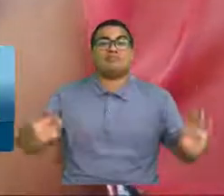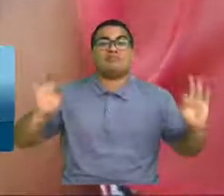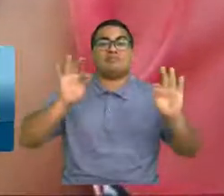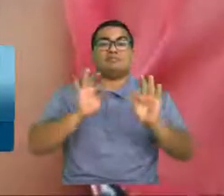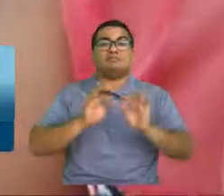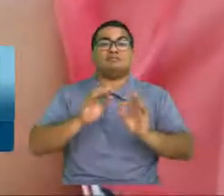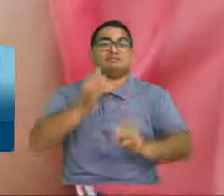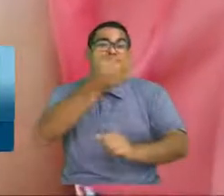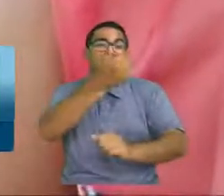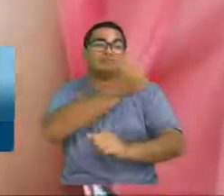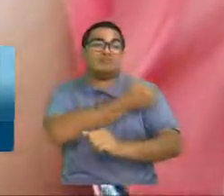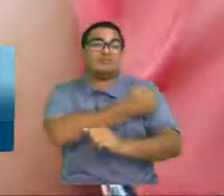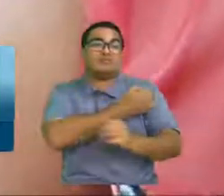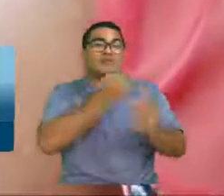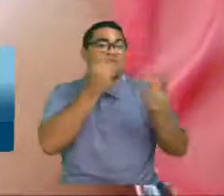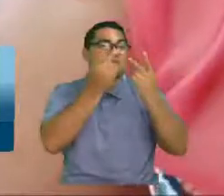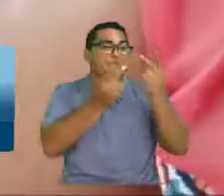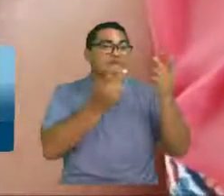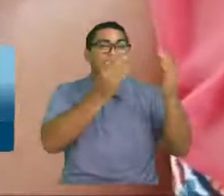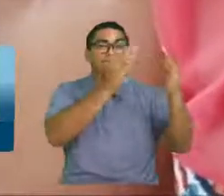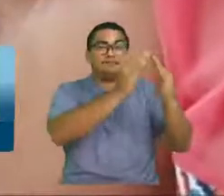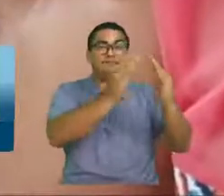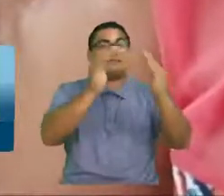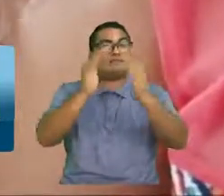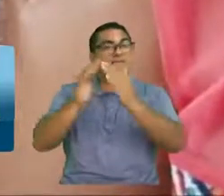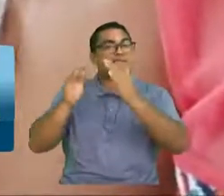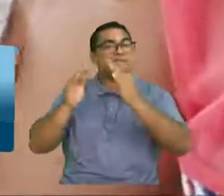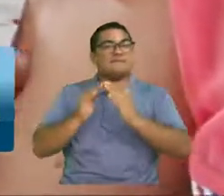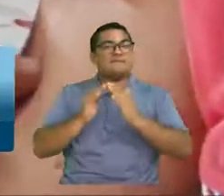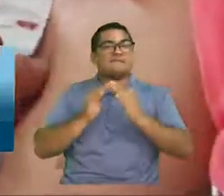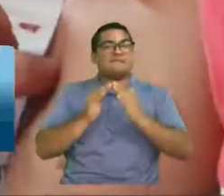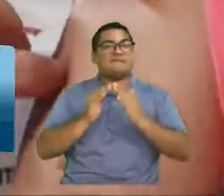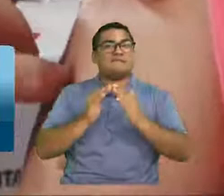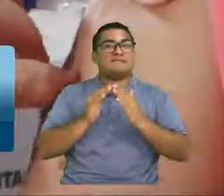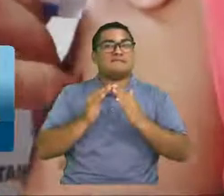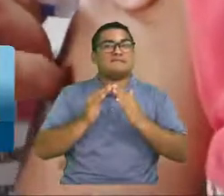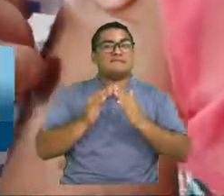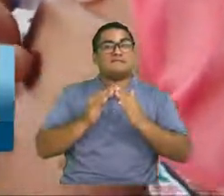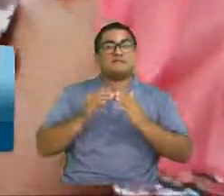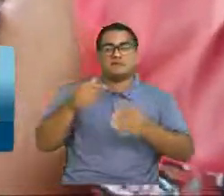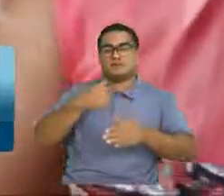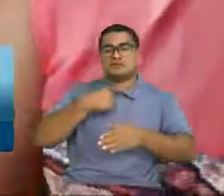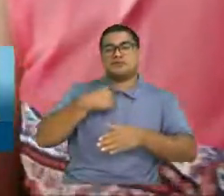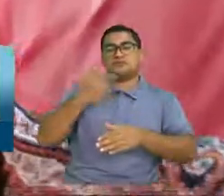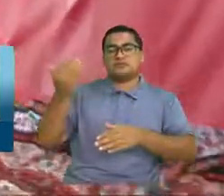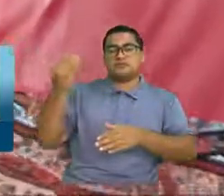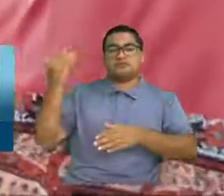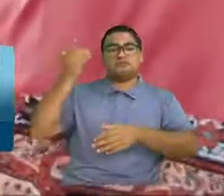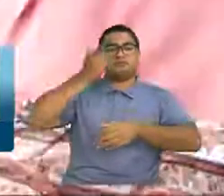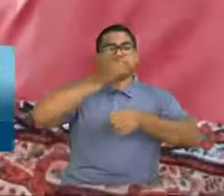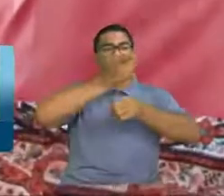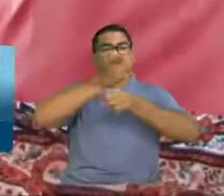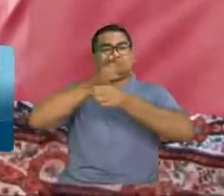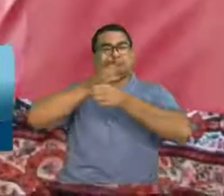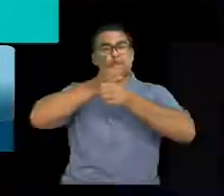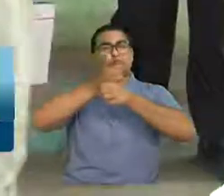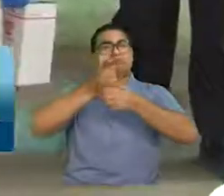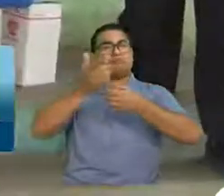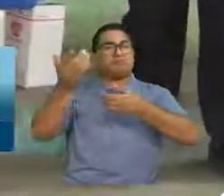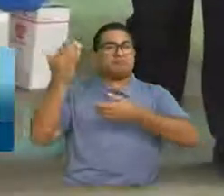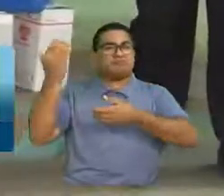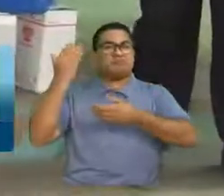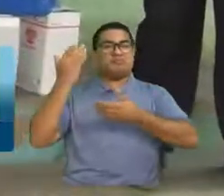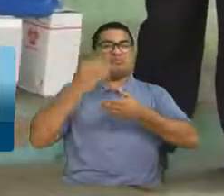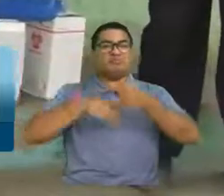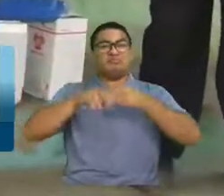visita casa a casa. Desde ese día, yo noté, porque yo le di cobertura al inicio de la Jornada Nacional de Vacunación, se